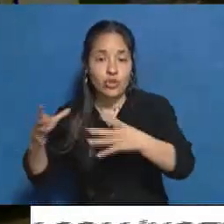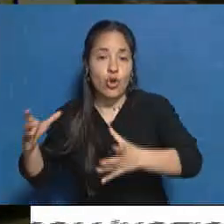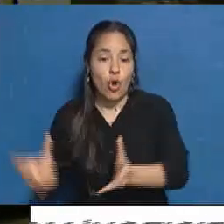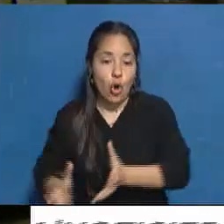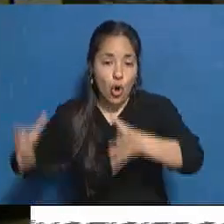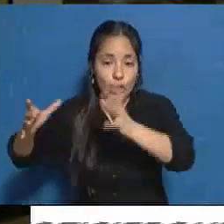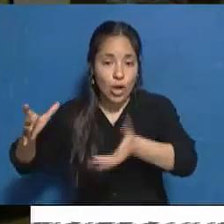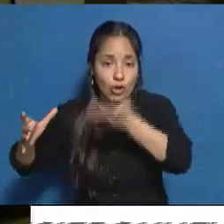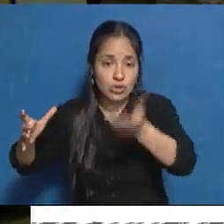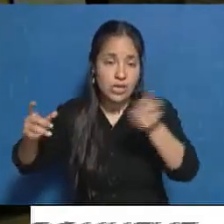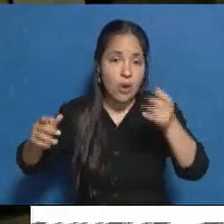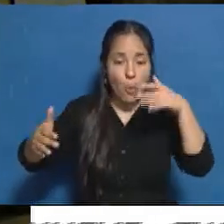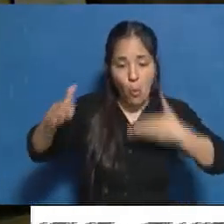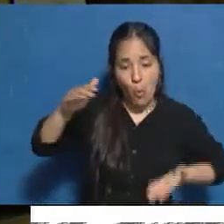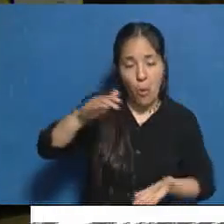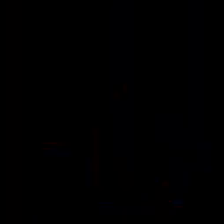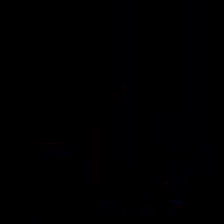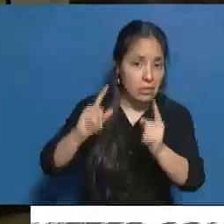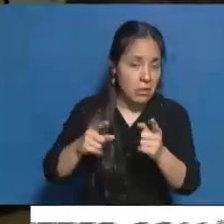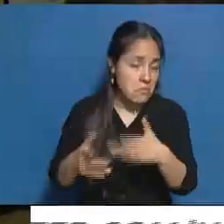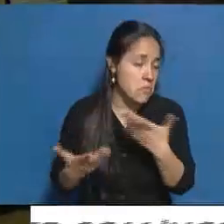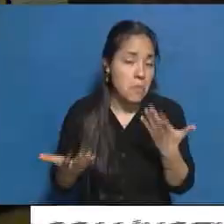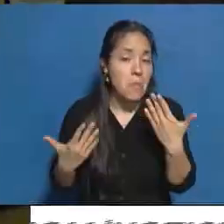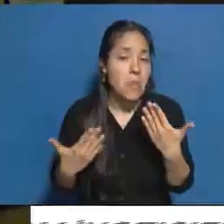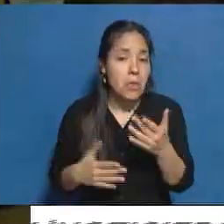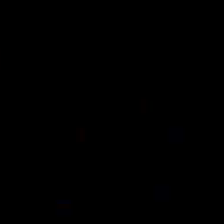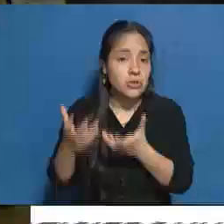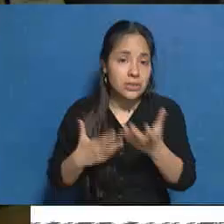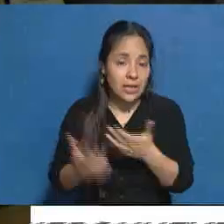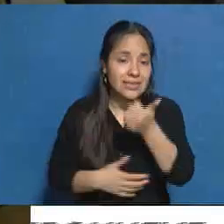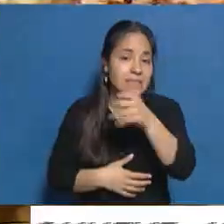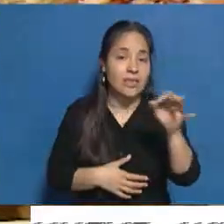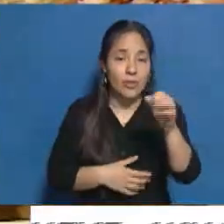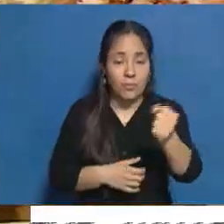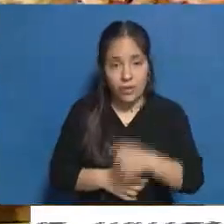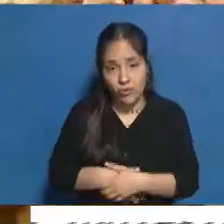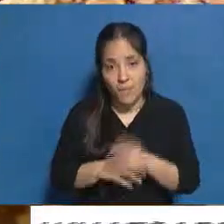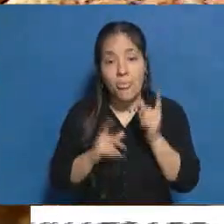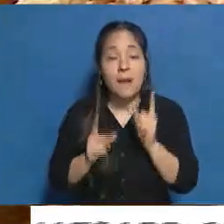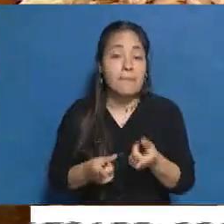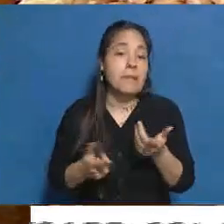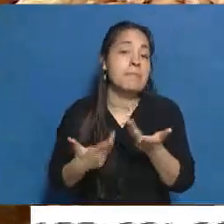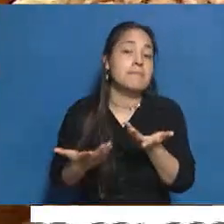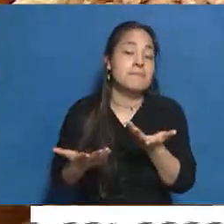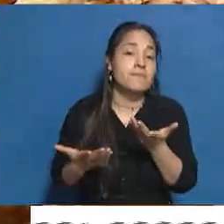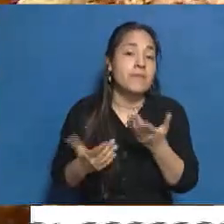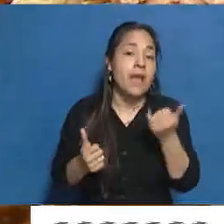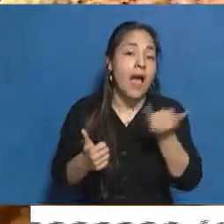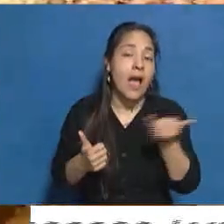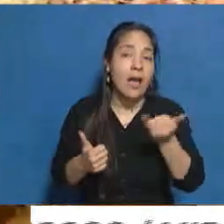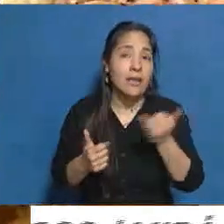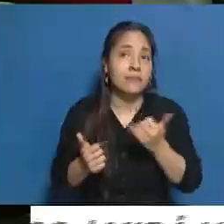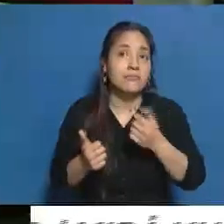tener la blanda que tenemos dos kilos equivale 40 kilos Y si tenemos la planta de segunda